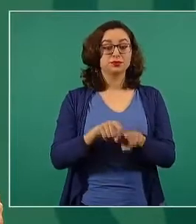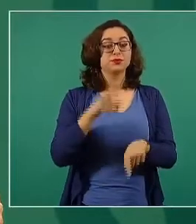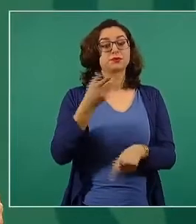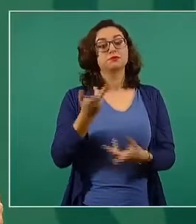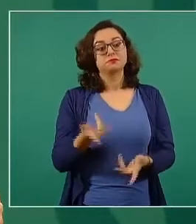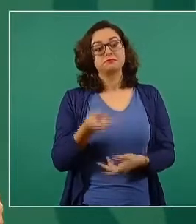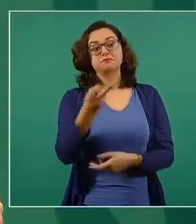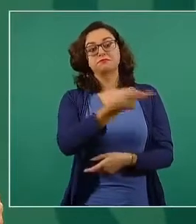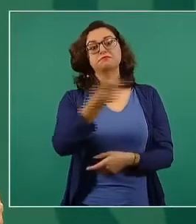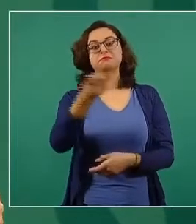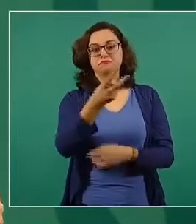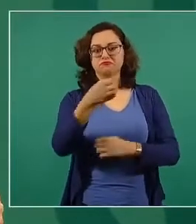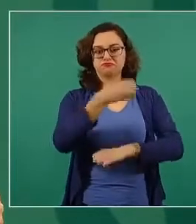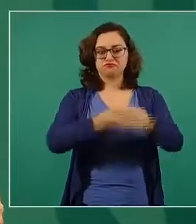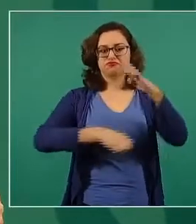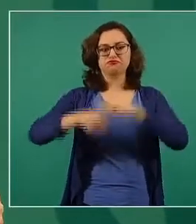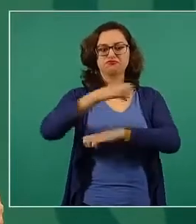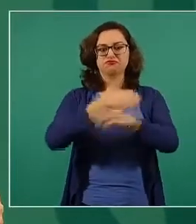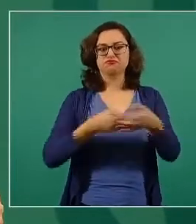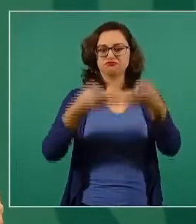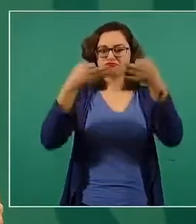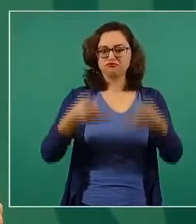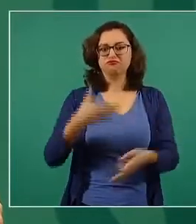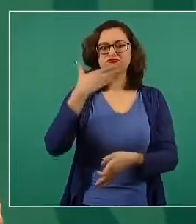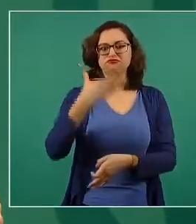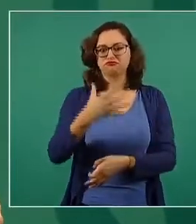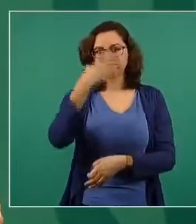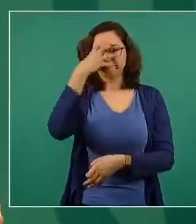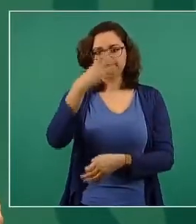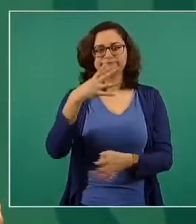y estoy seguro que van a cumplir